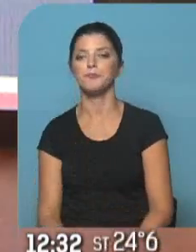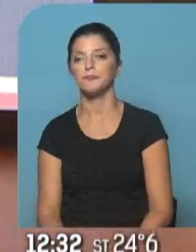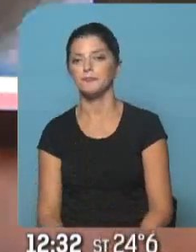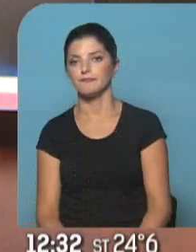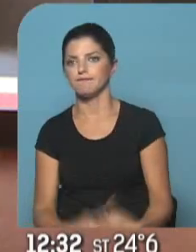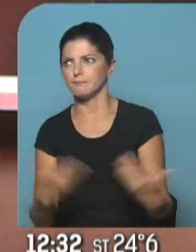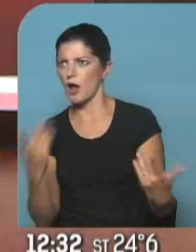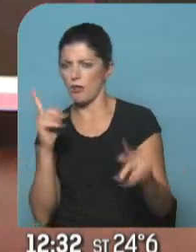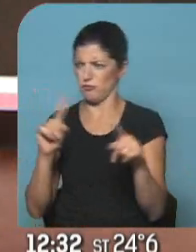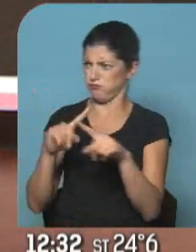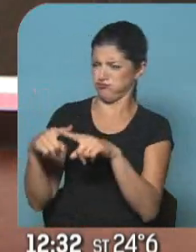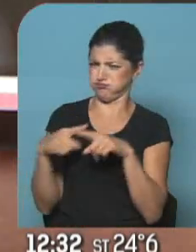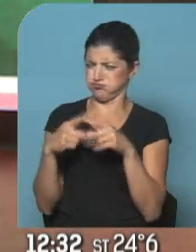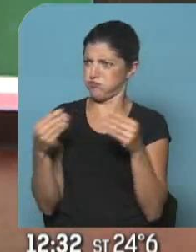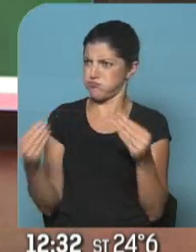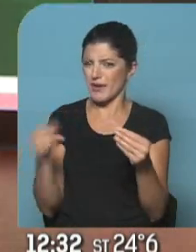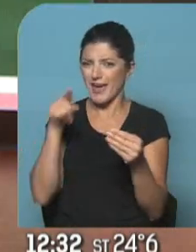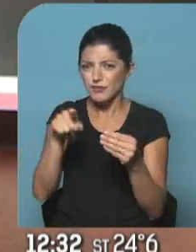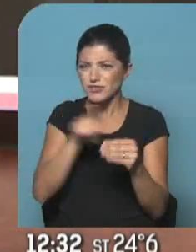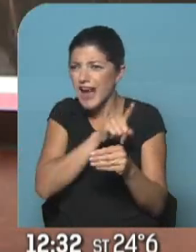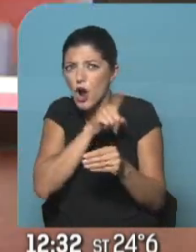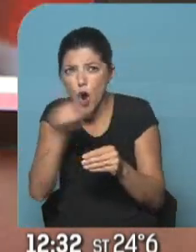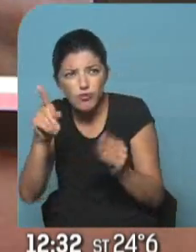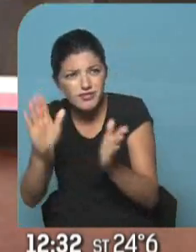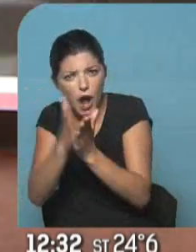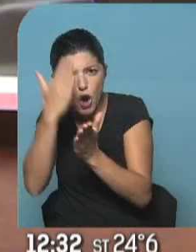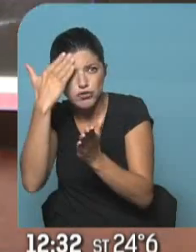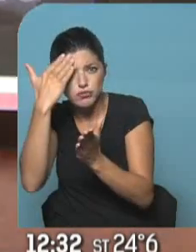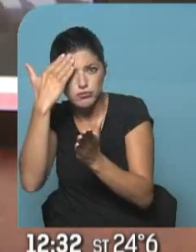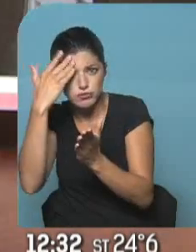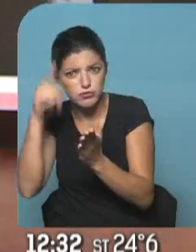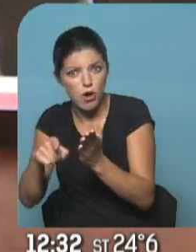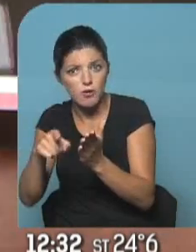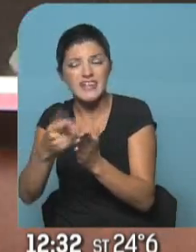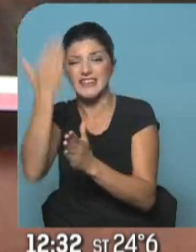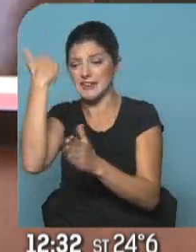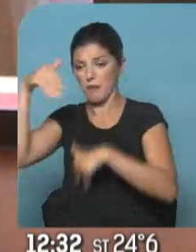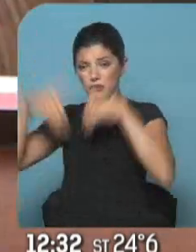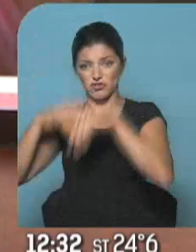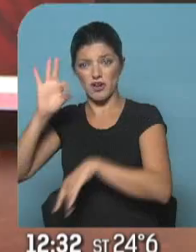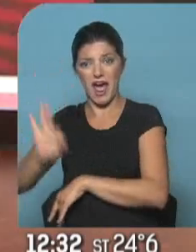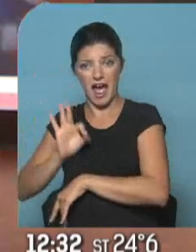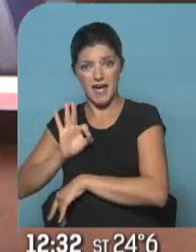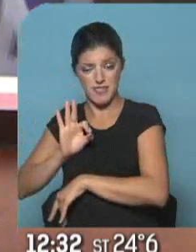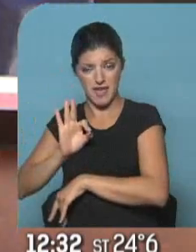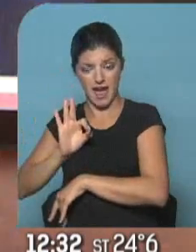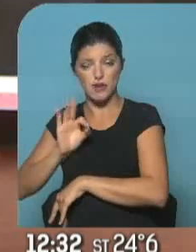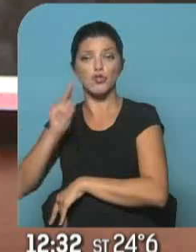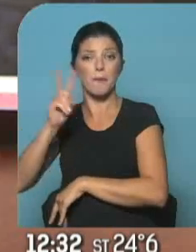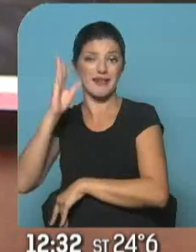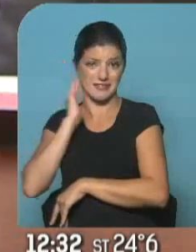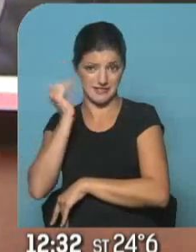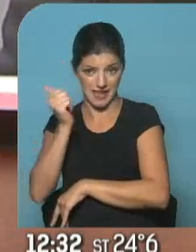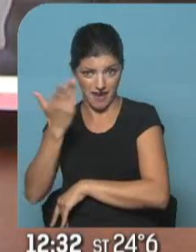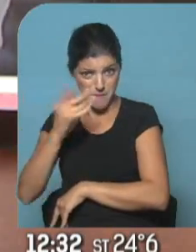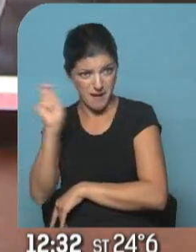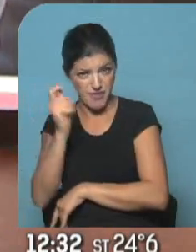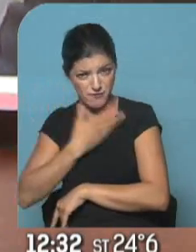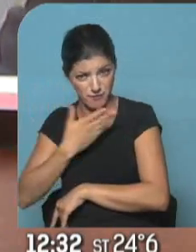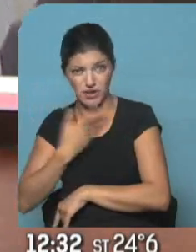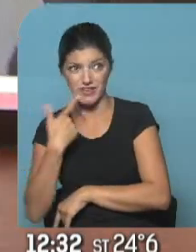controversia en torno a esto porque contradice lo resuelto por el referéndum de febrero de 2016 que justamente inhabilitó esta